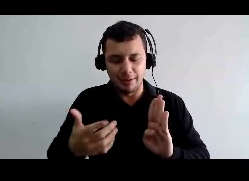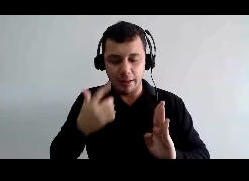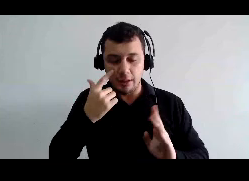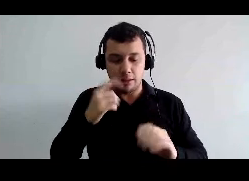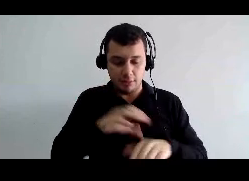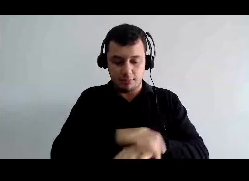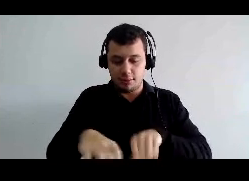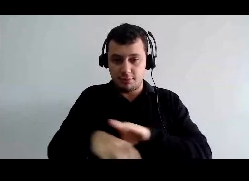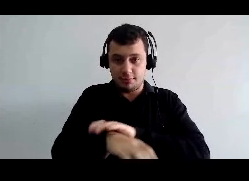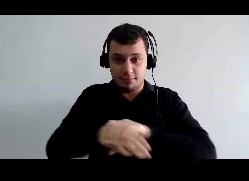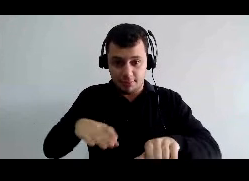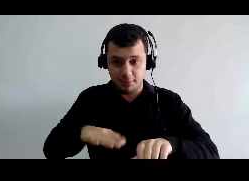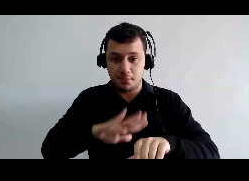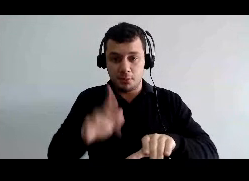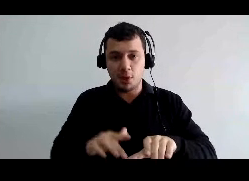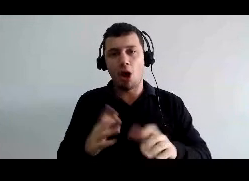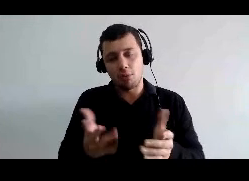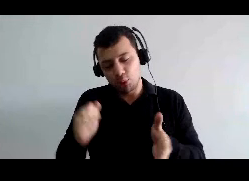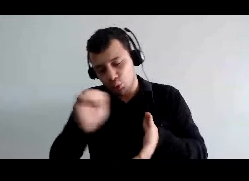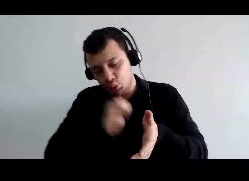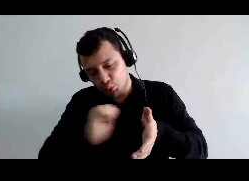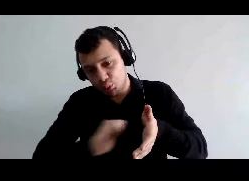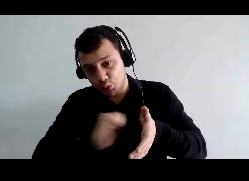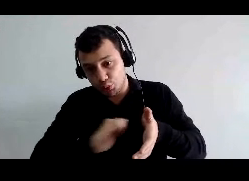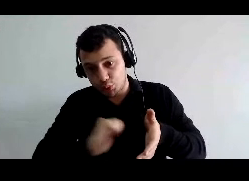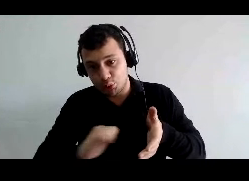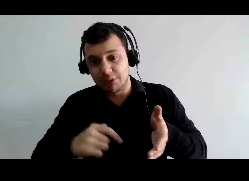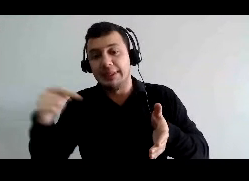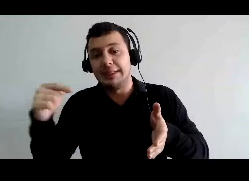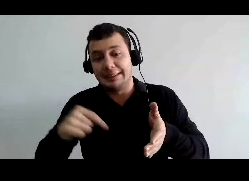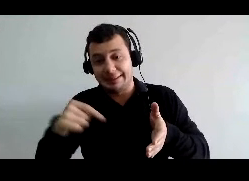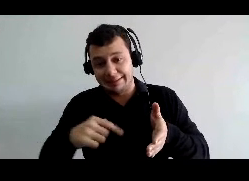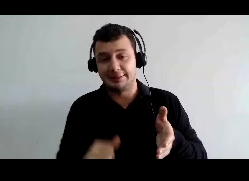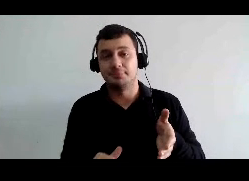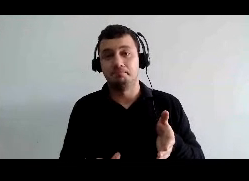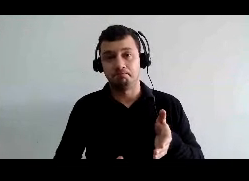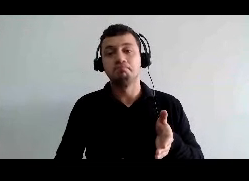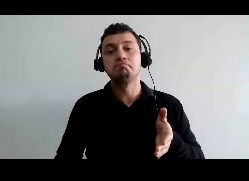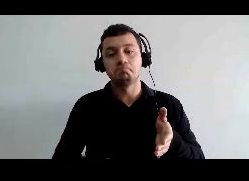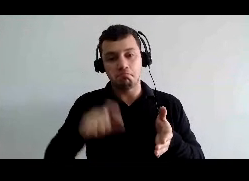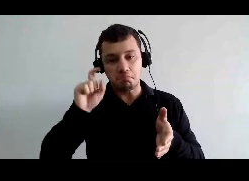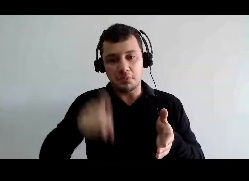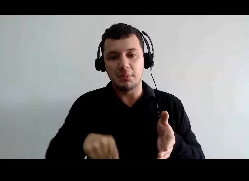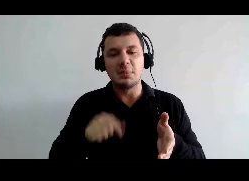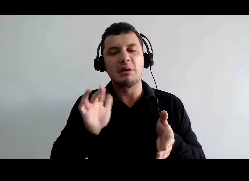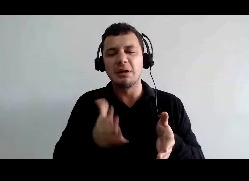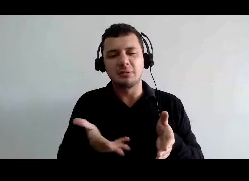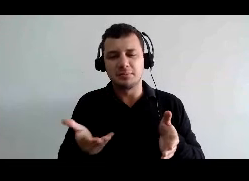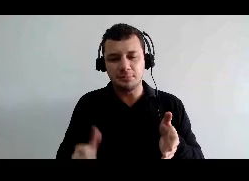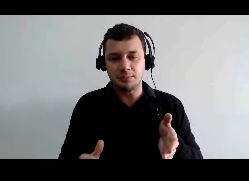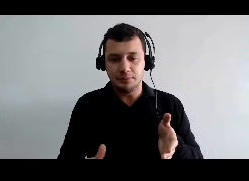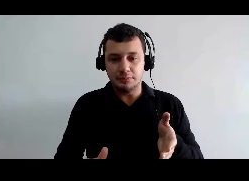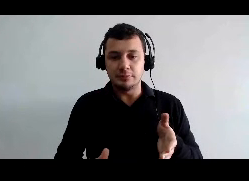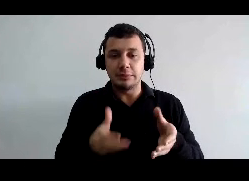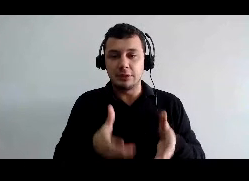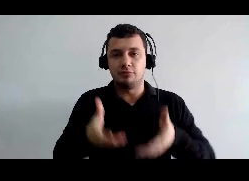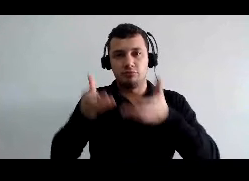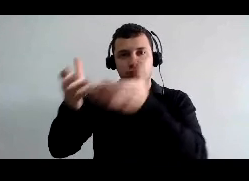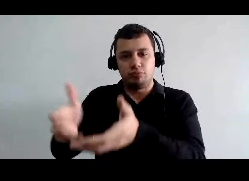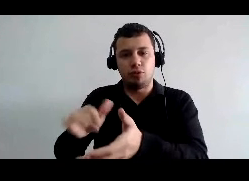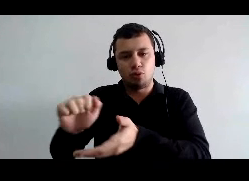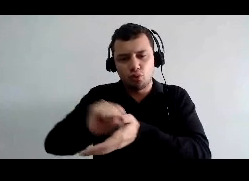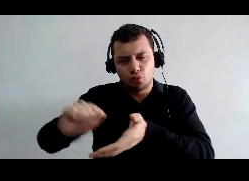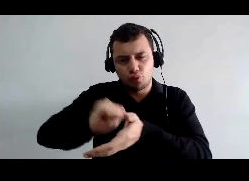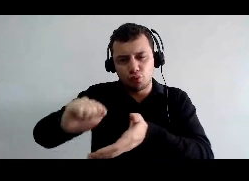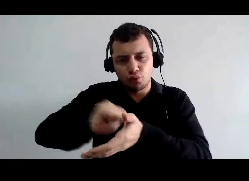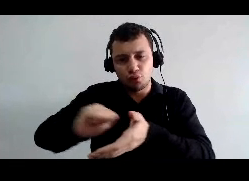ropa con la que se desplazó de la clínica hacia su casa debe llevarse inmediatamente al sitio donde se va a lavar y